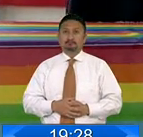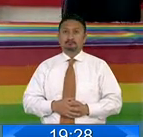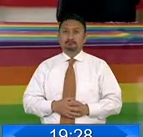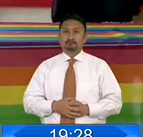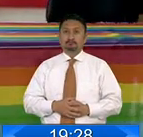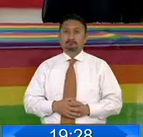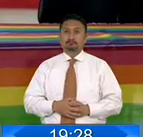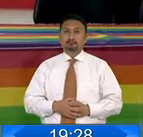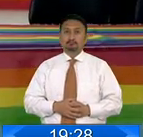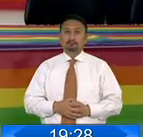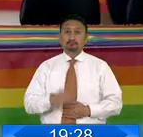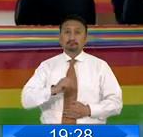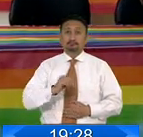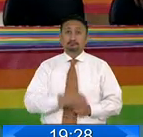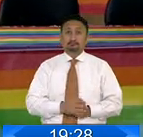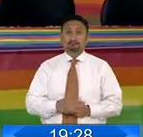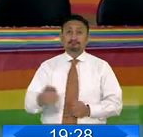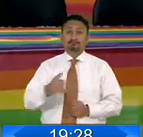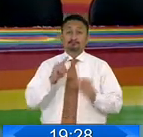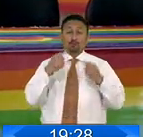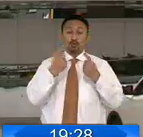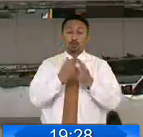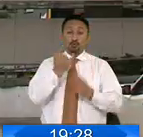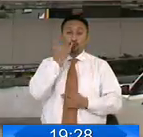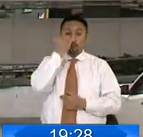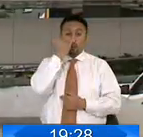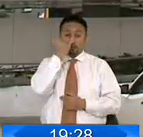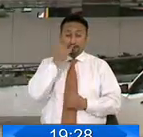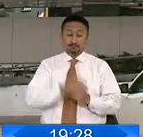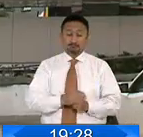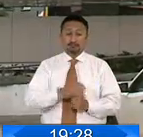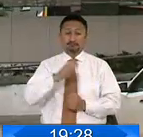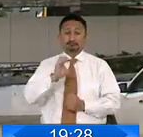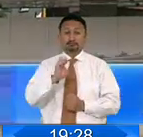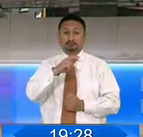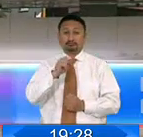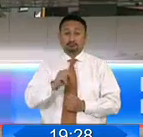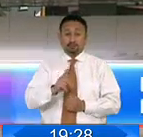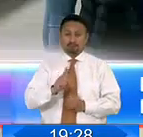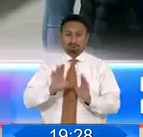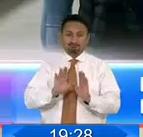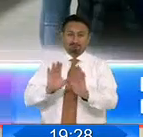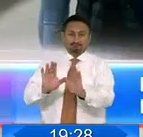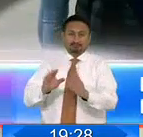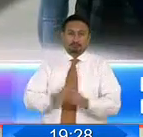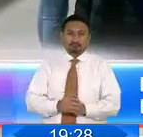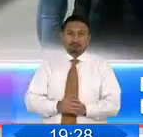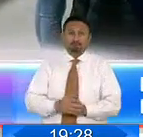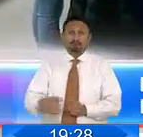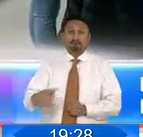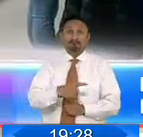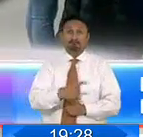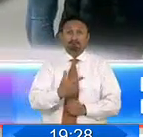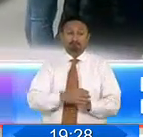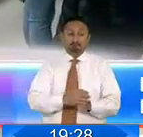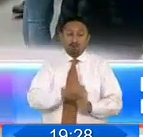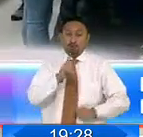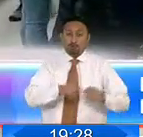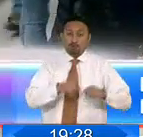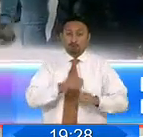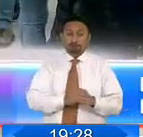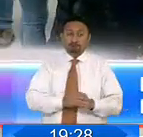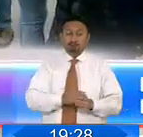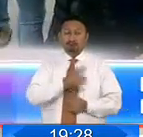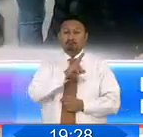literalmente con un sabor amargo pachakuti se aleja del consejo nacional electoral cn una vez que no lograron que se abran